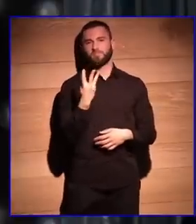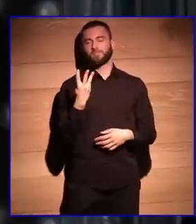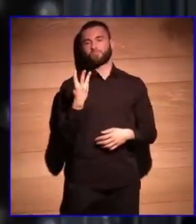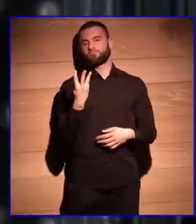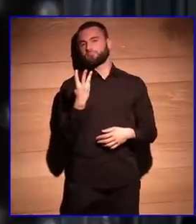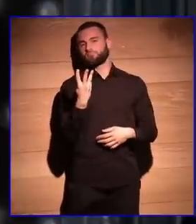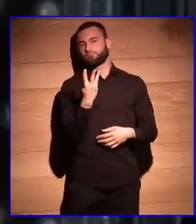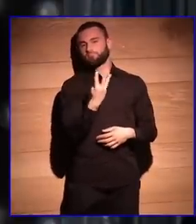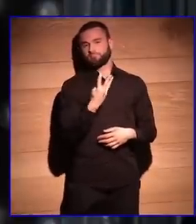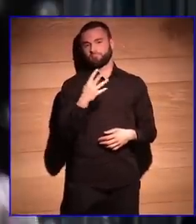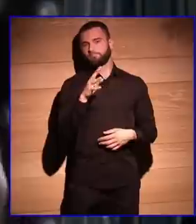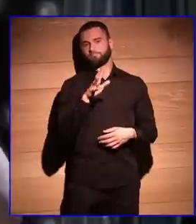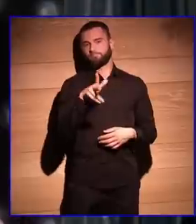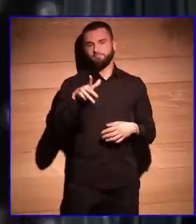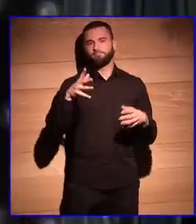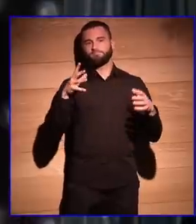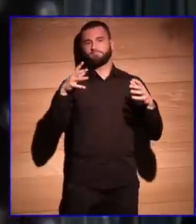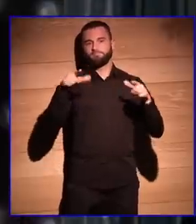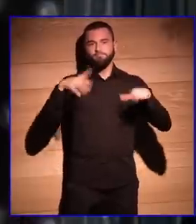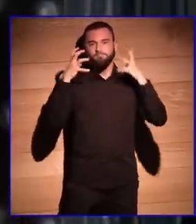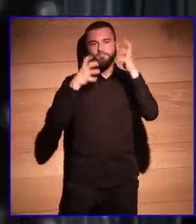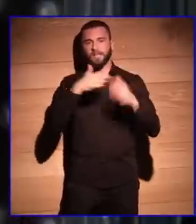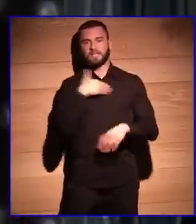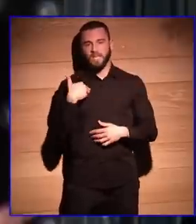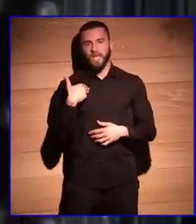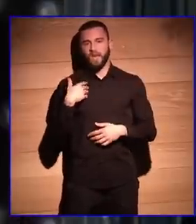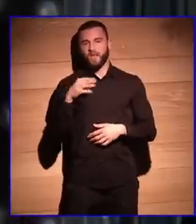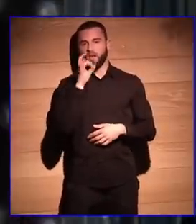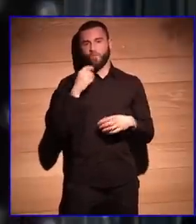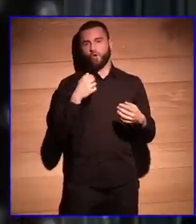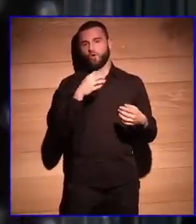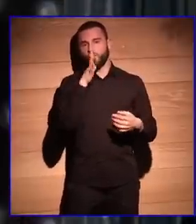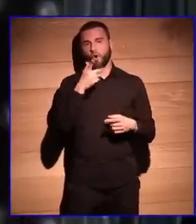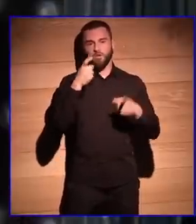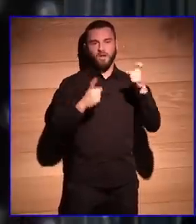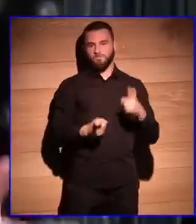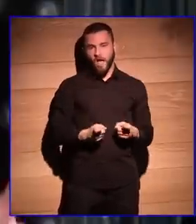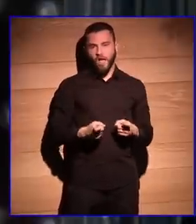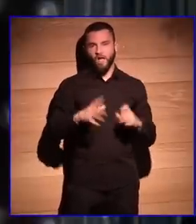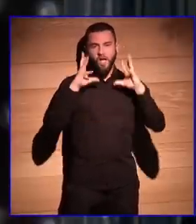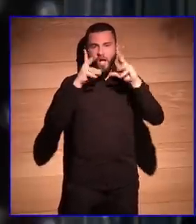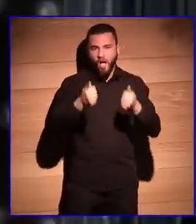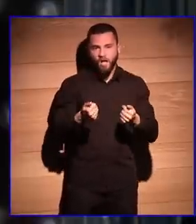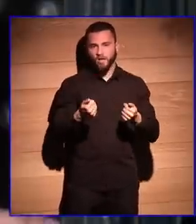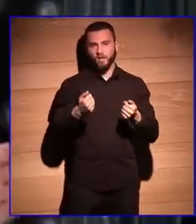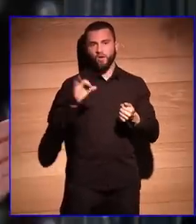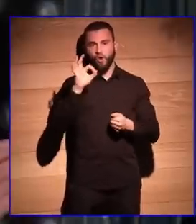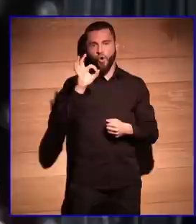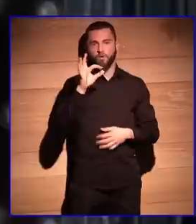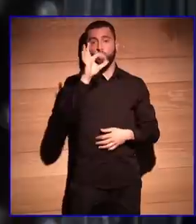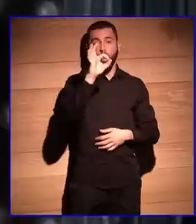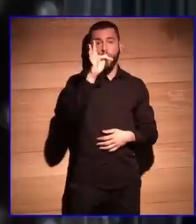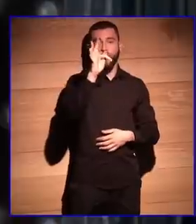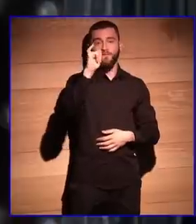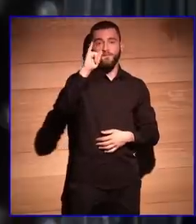con... una granja porque hay determinadas cosas en el salvaje oeste, o ya sea el propio Ozymandias.